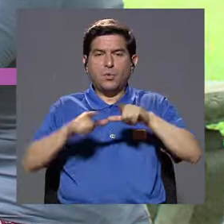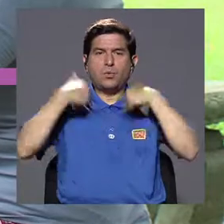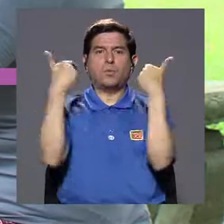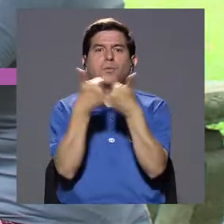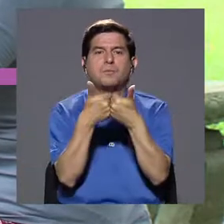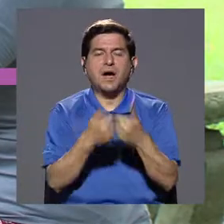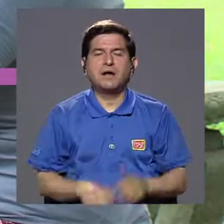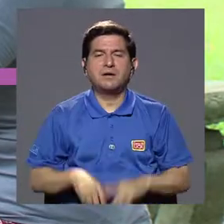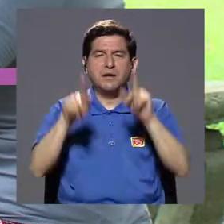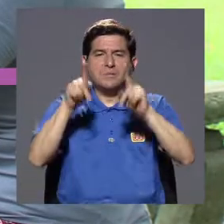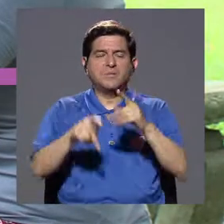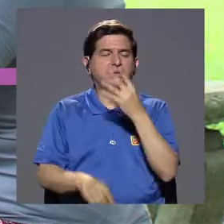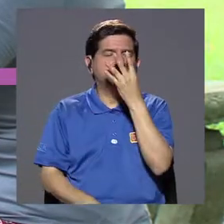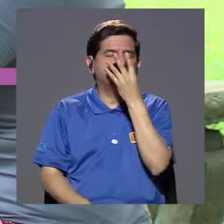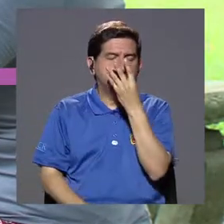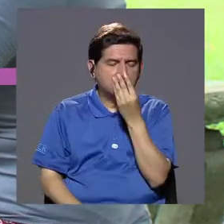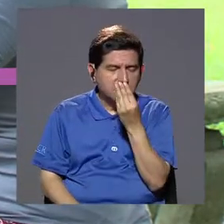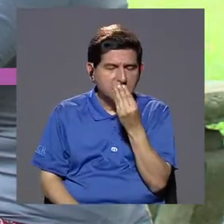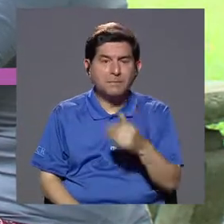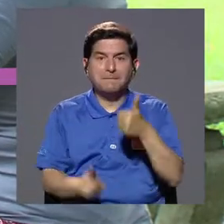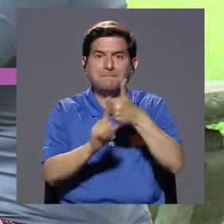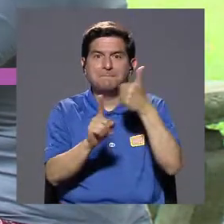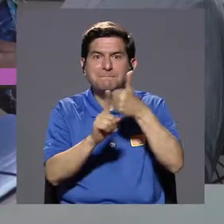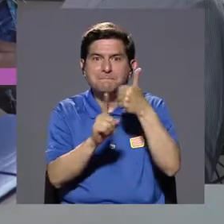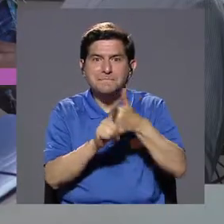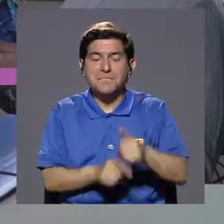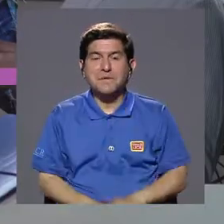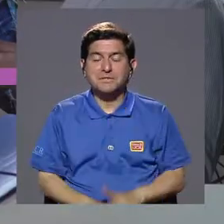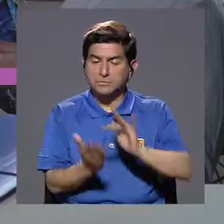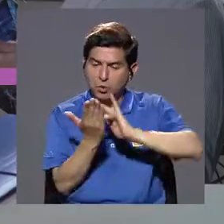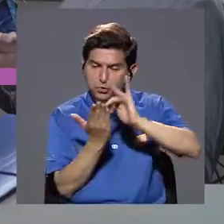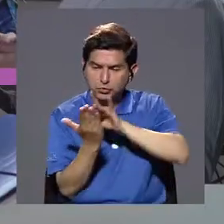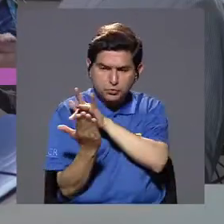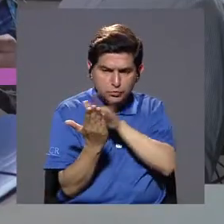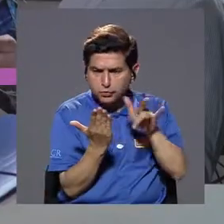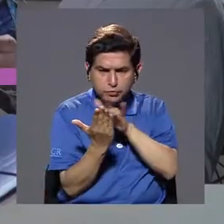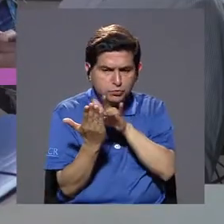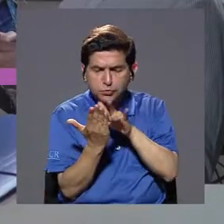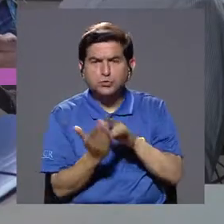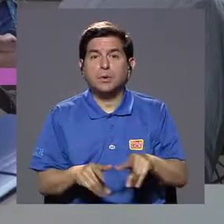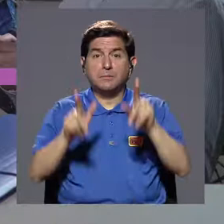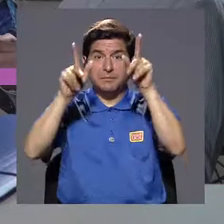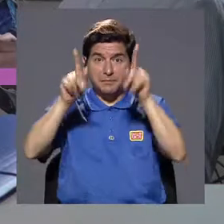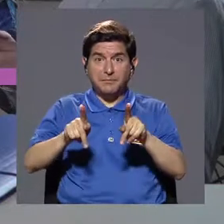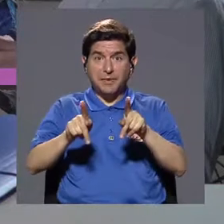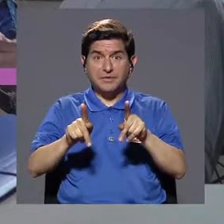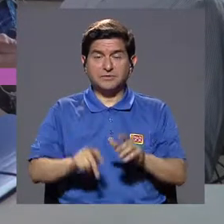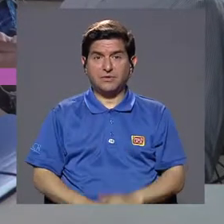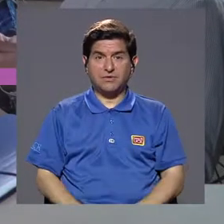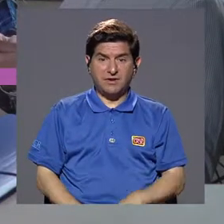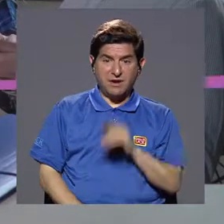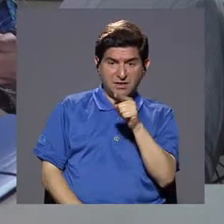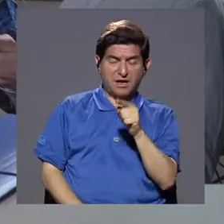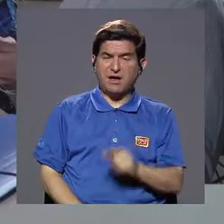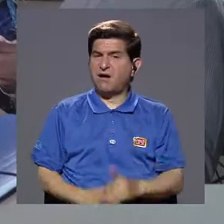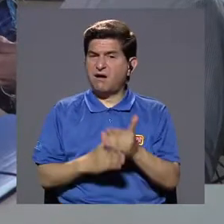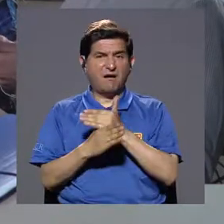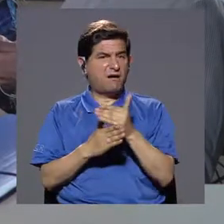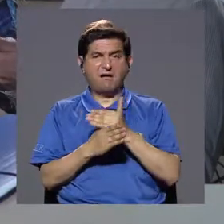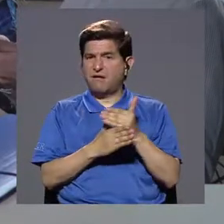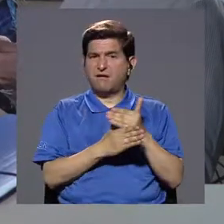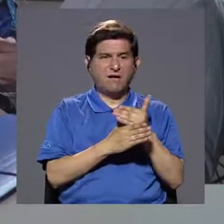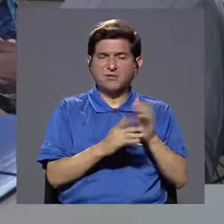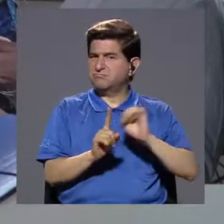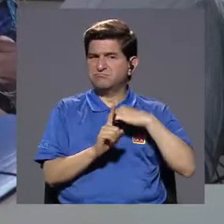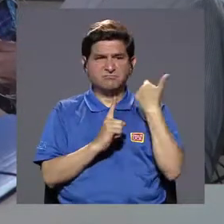donde se duerme en donde los los mismos dispositivos electrónicos hacen que las personas no